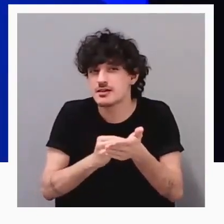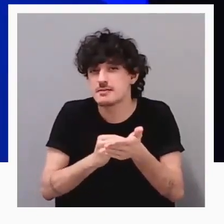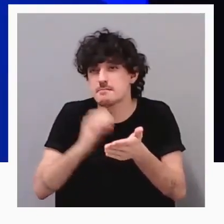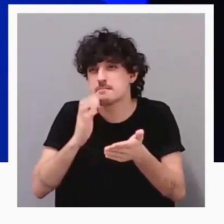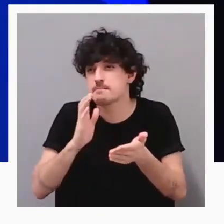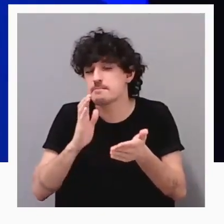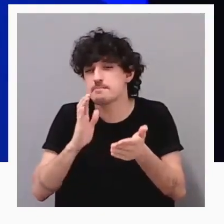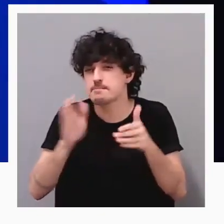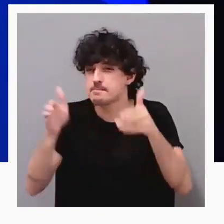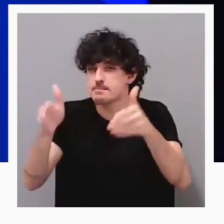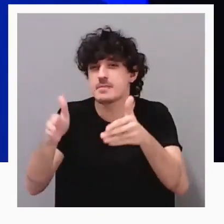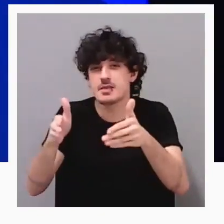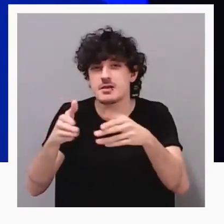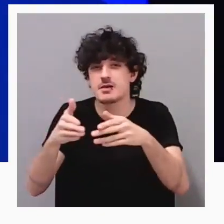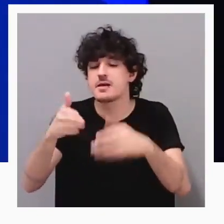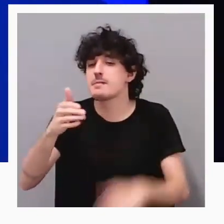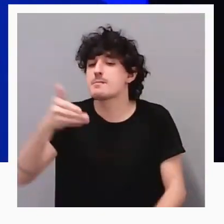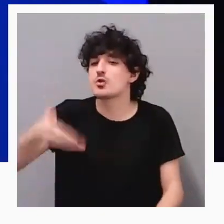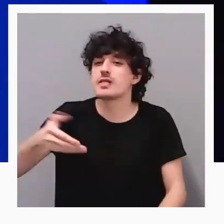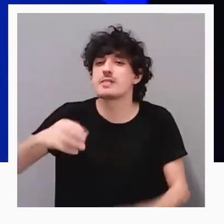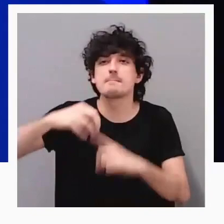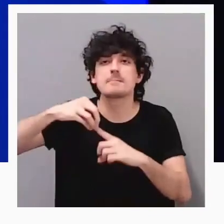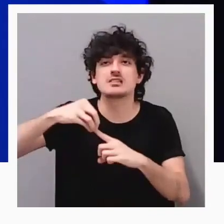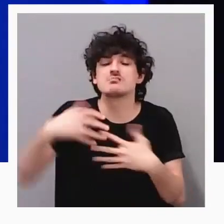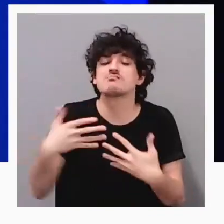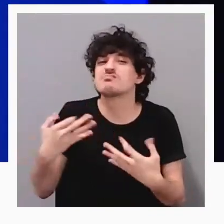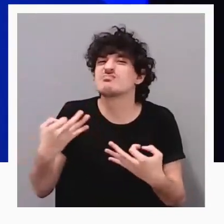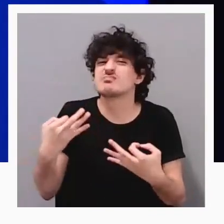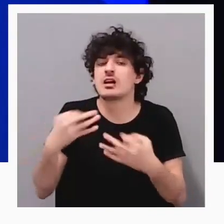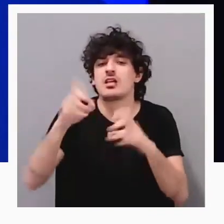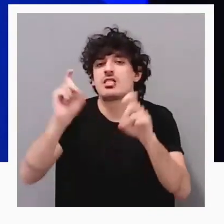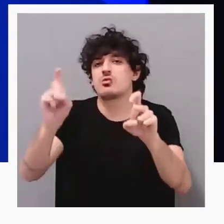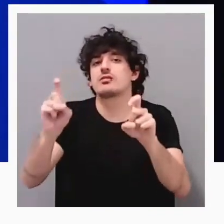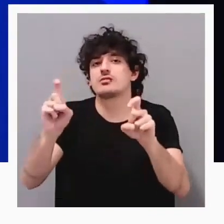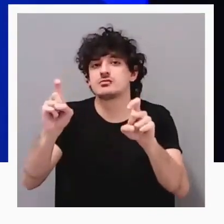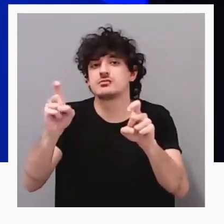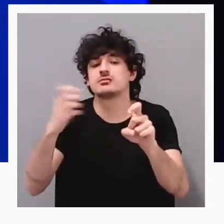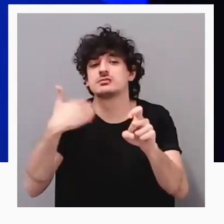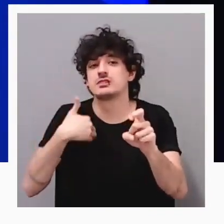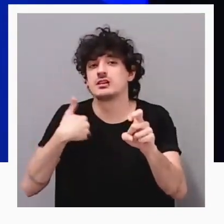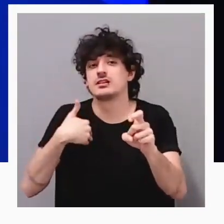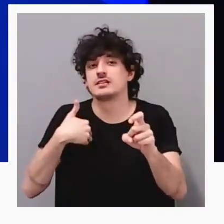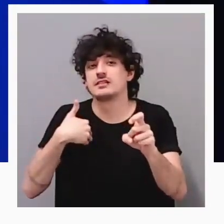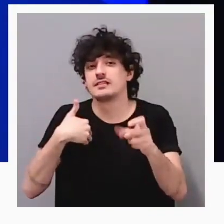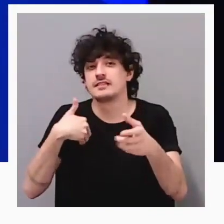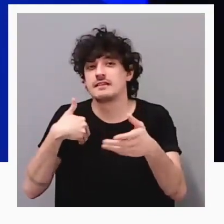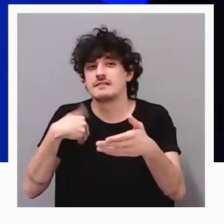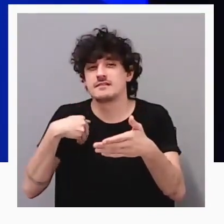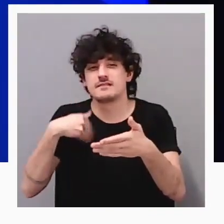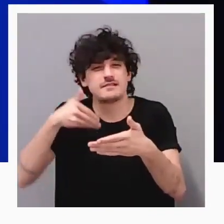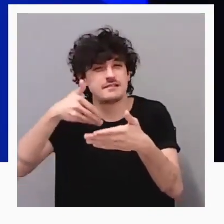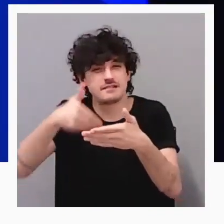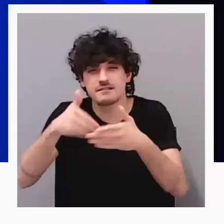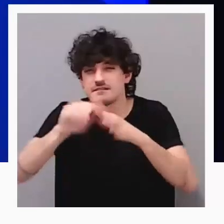para generar los cambios, que es la educación, ¿no? Ahora nos encontramos en ese final, en ese acento que todo el mundo pone, la importancia de la